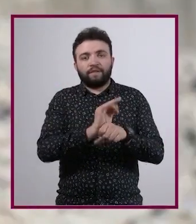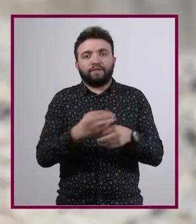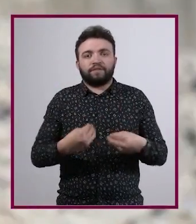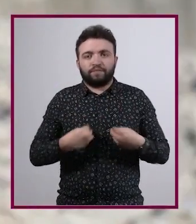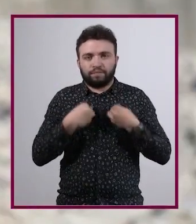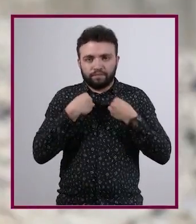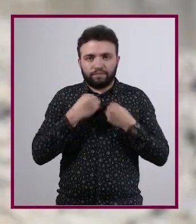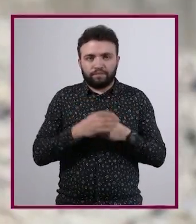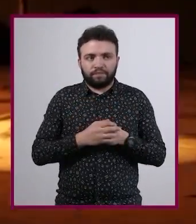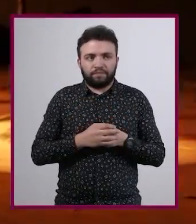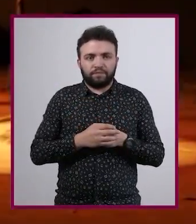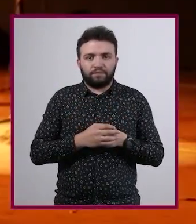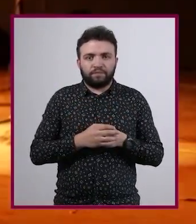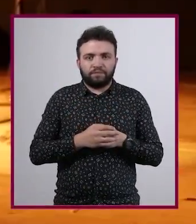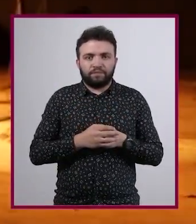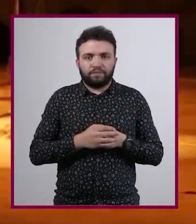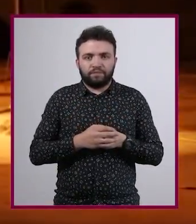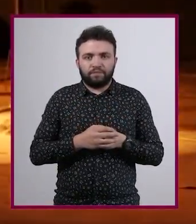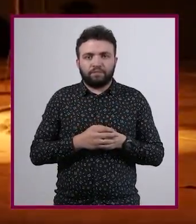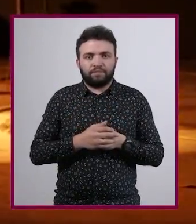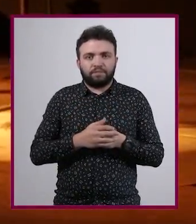ofreciendo alternativas políticas